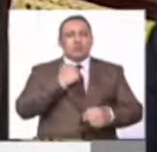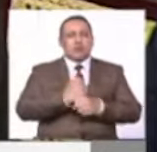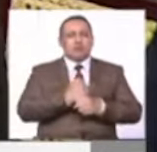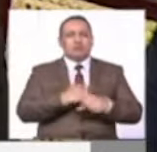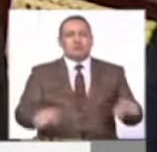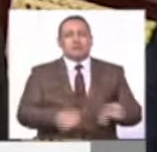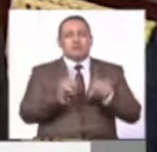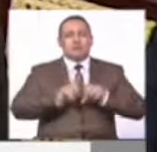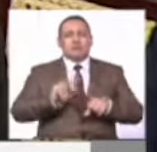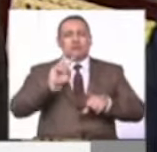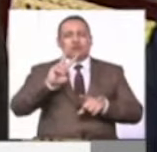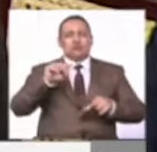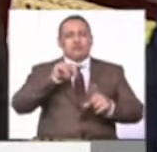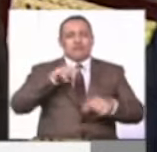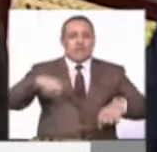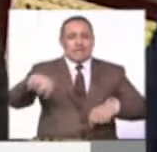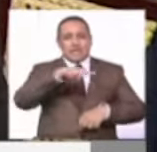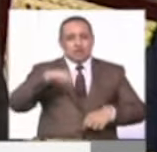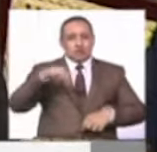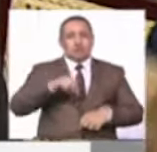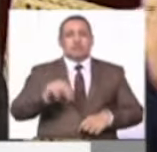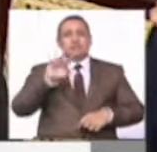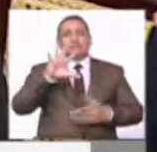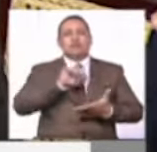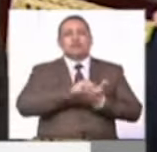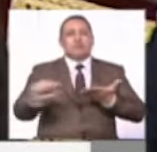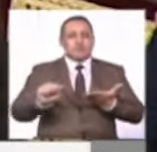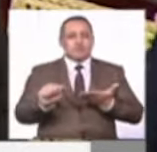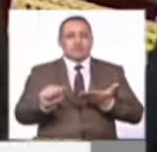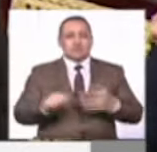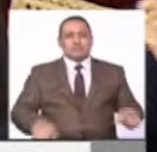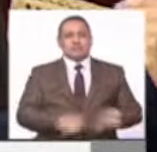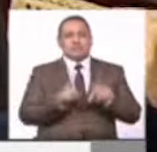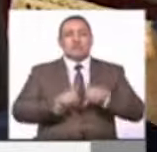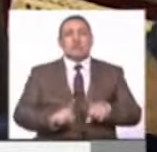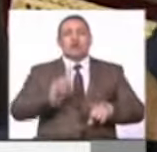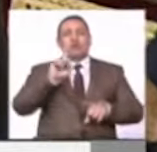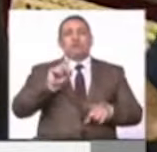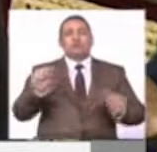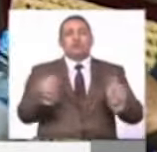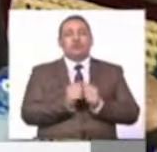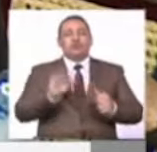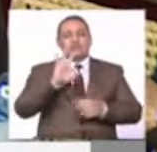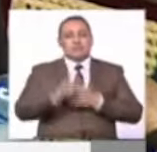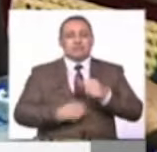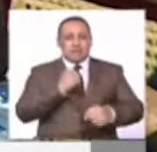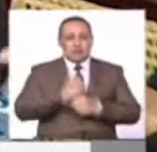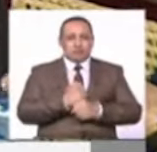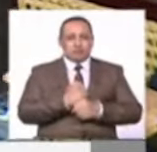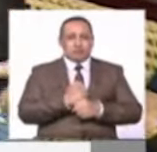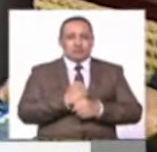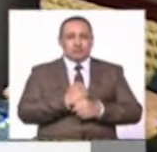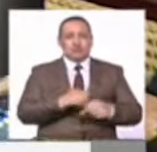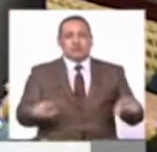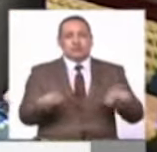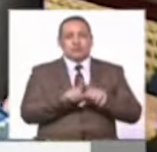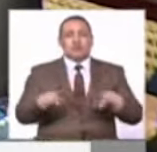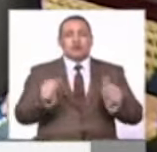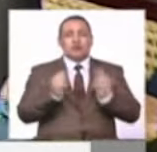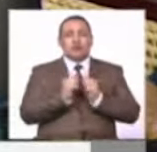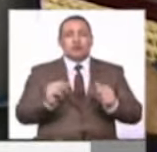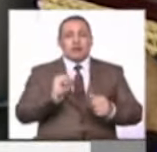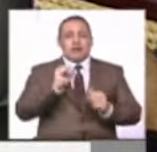dos de ellos a los 5 meses y uno a los 3 años en el acta